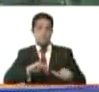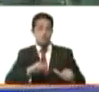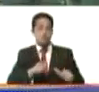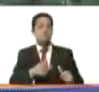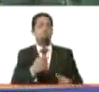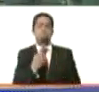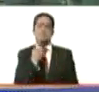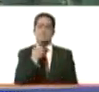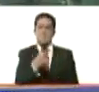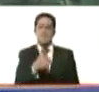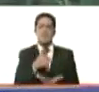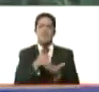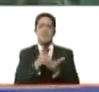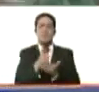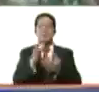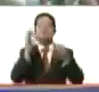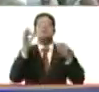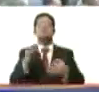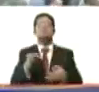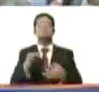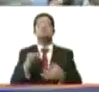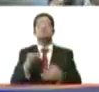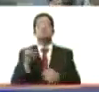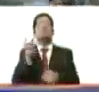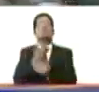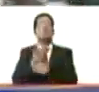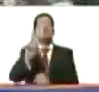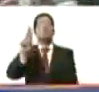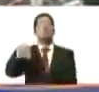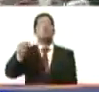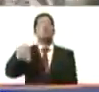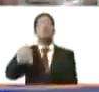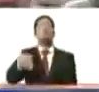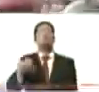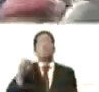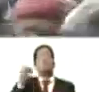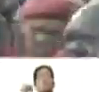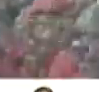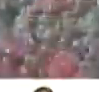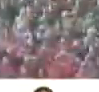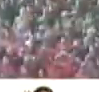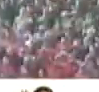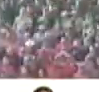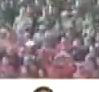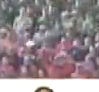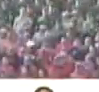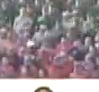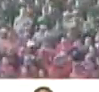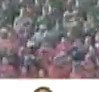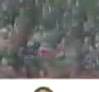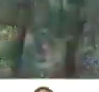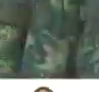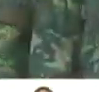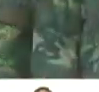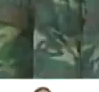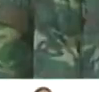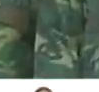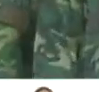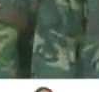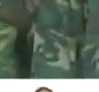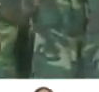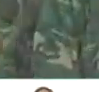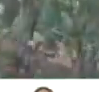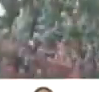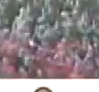digamos, ¡leales siempre! ¡Que viva la patria bolivariana! ¡Hasta la victoria